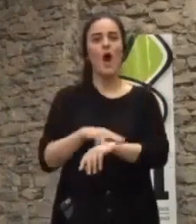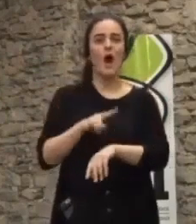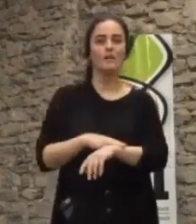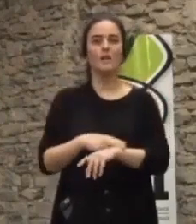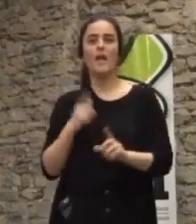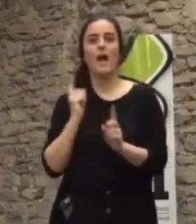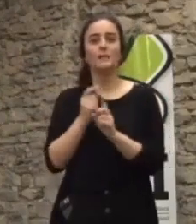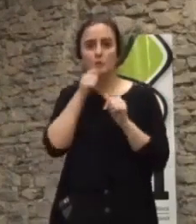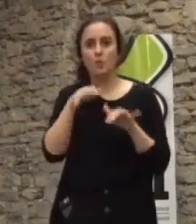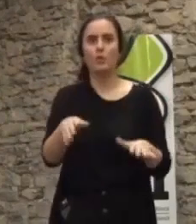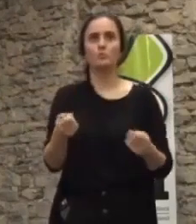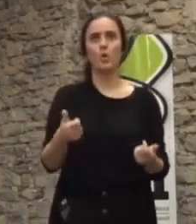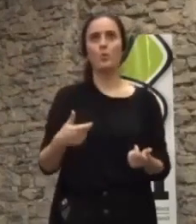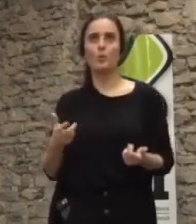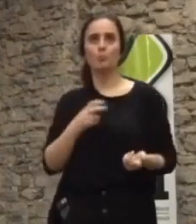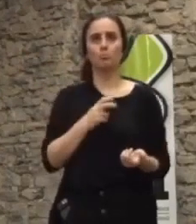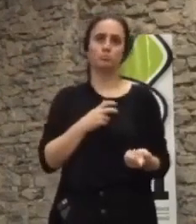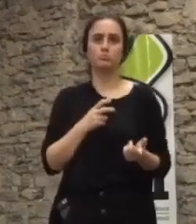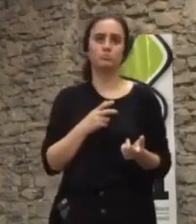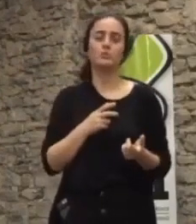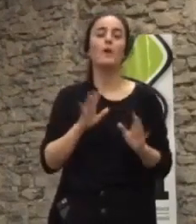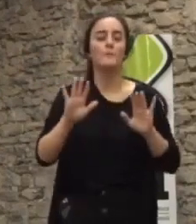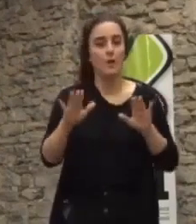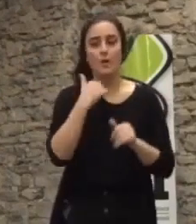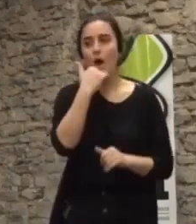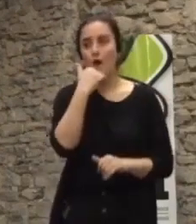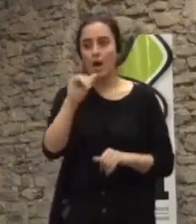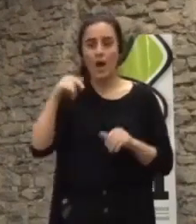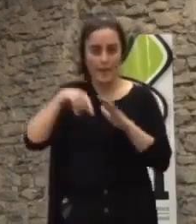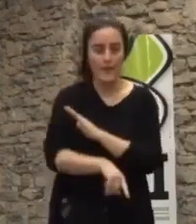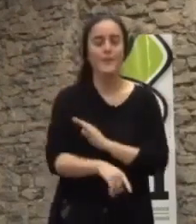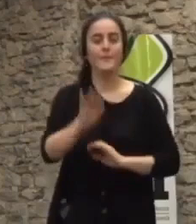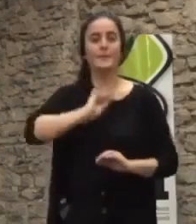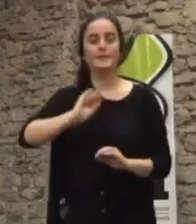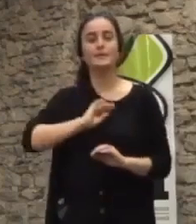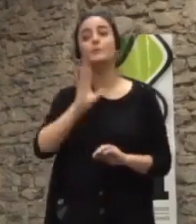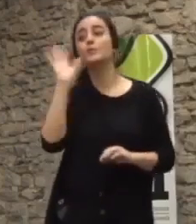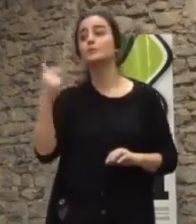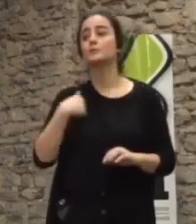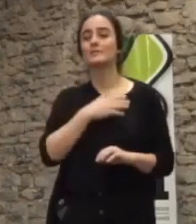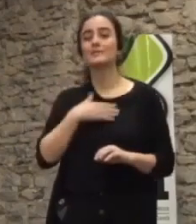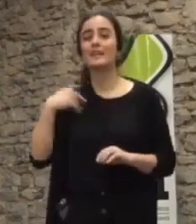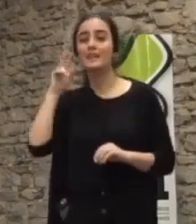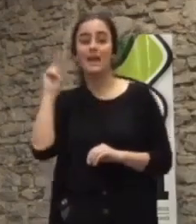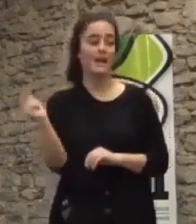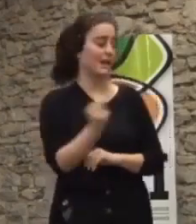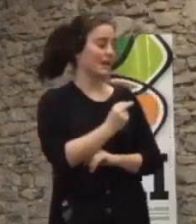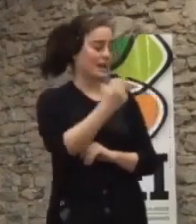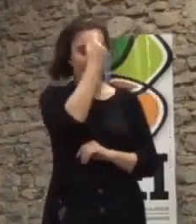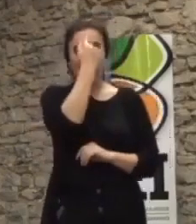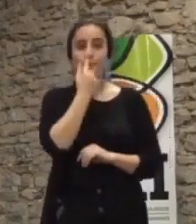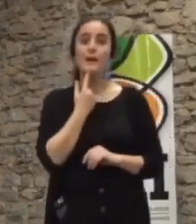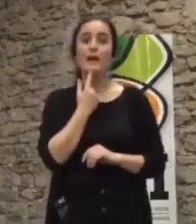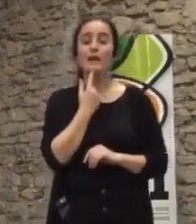¿no? Agente antirrumores, pero no, la verdad es que tiene mucha amiga. Y bueno, quería mostrar esta imagen,